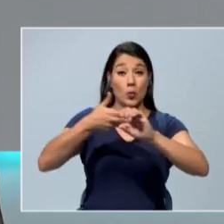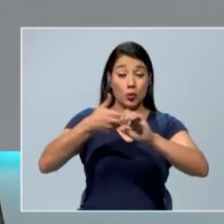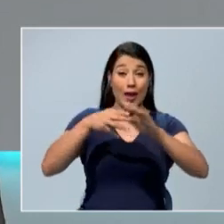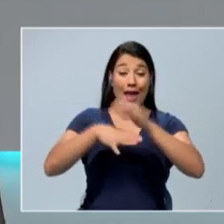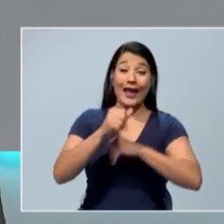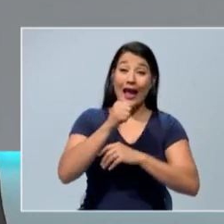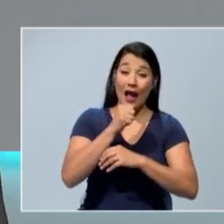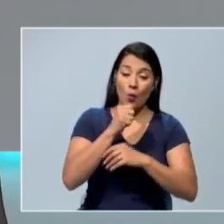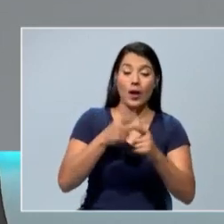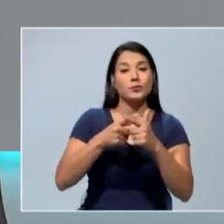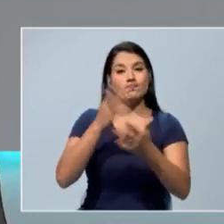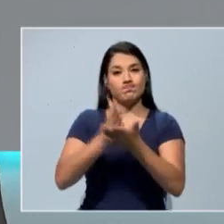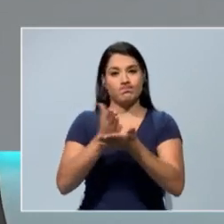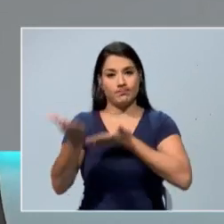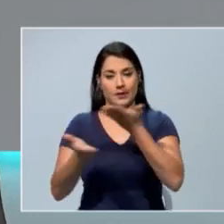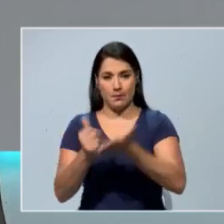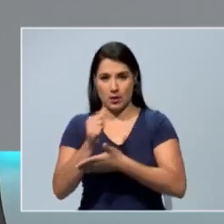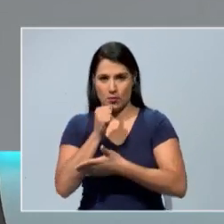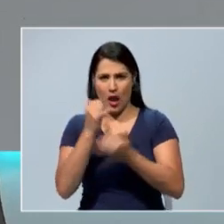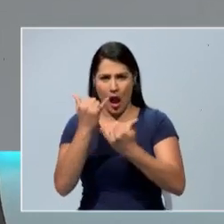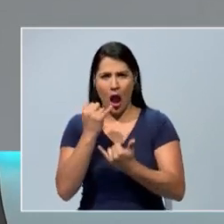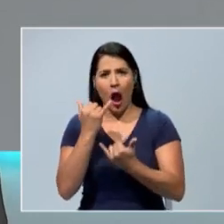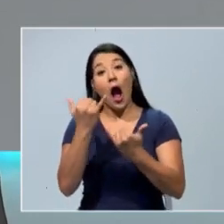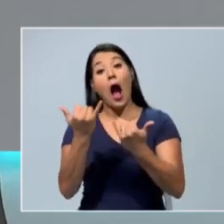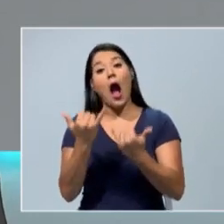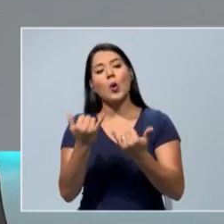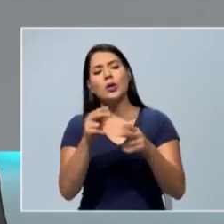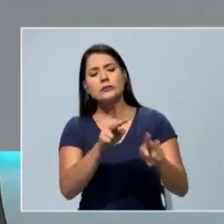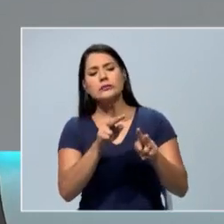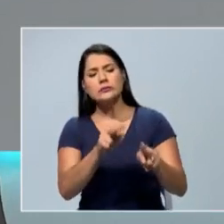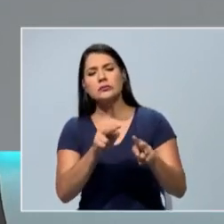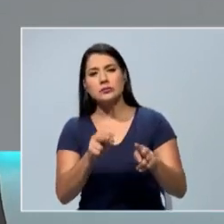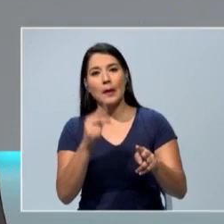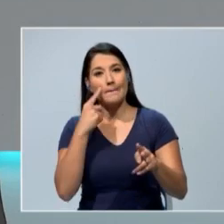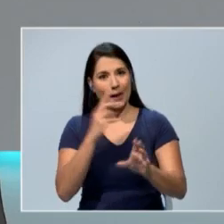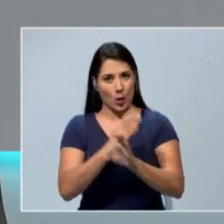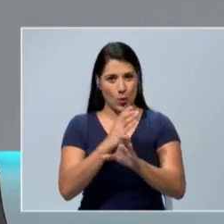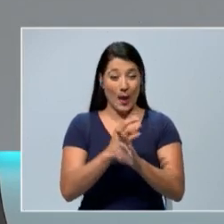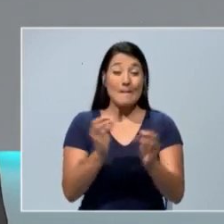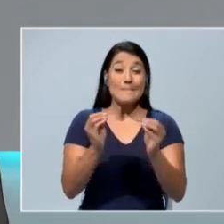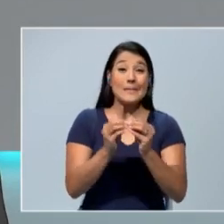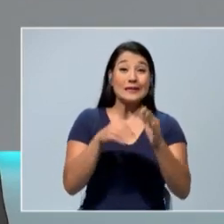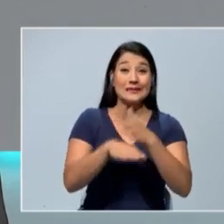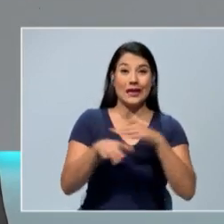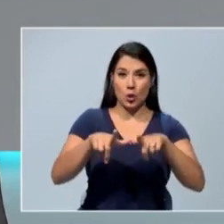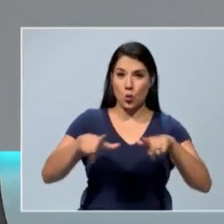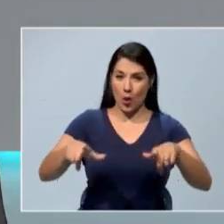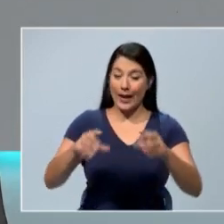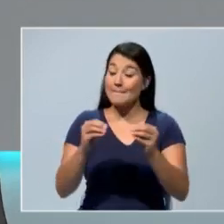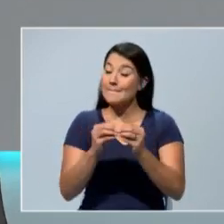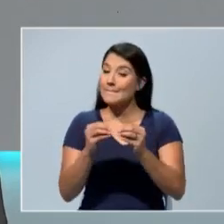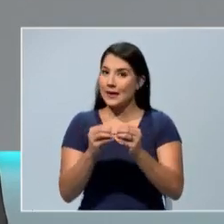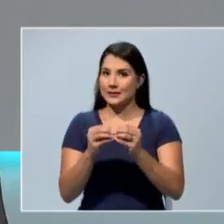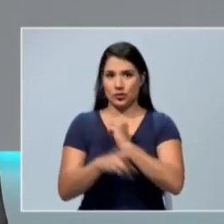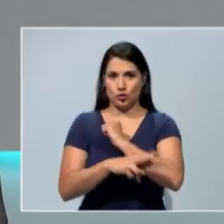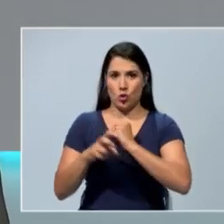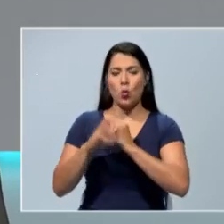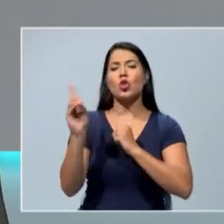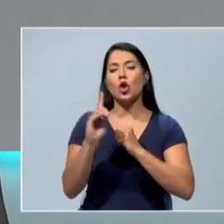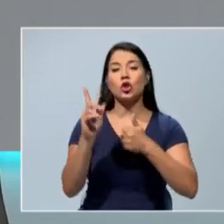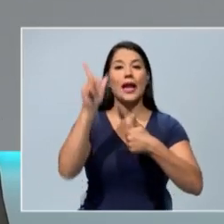ambas entidades para vigilar de cerca el poliducto, por lo menos en las zonas más vulnerables, entre Limón, Siquirres y